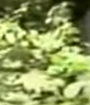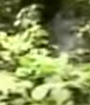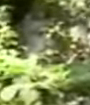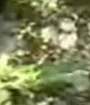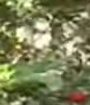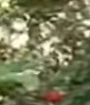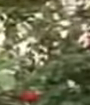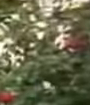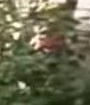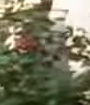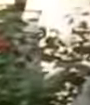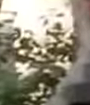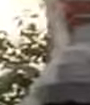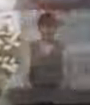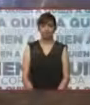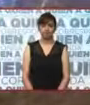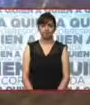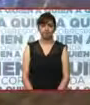tiempo es su casa.